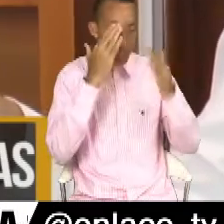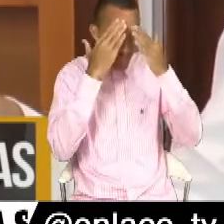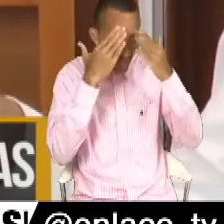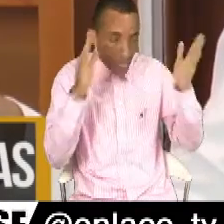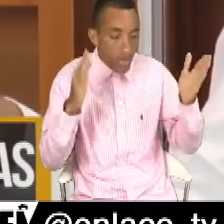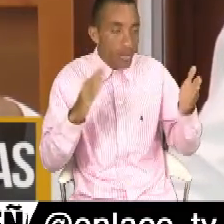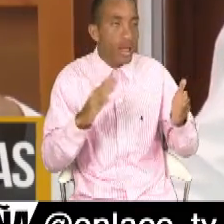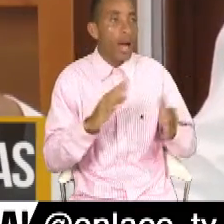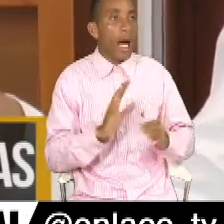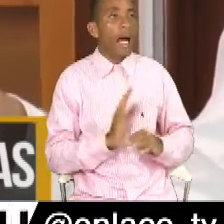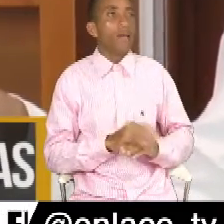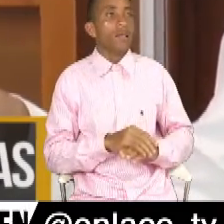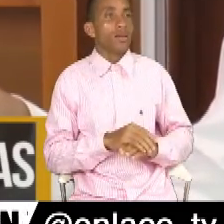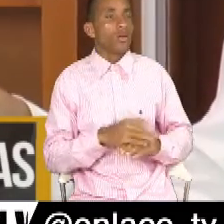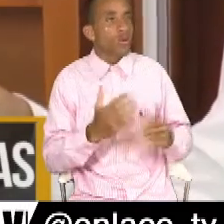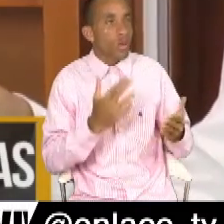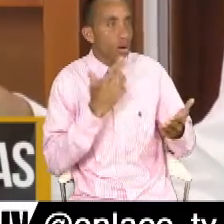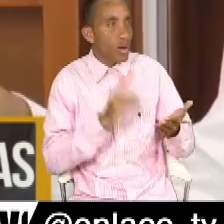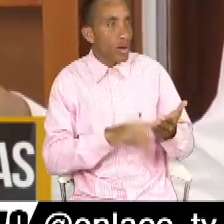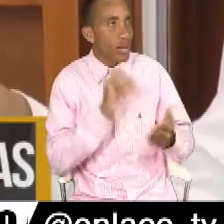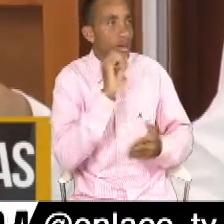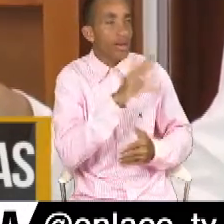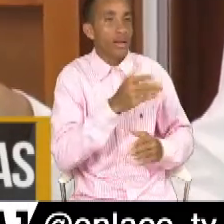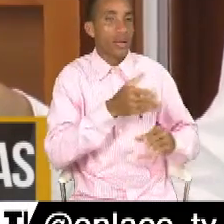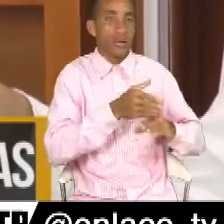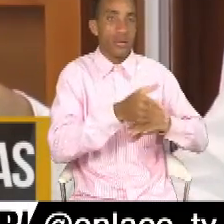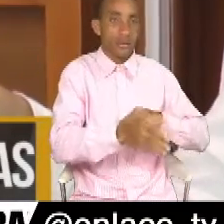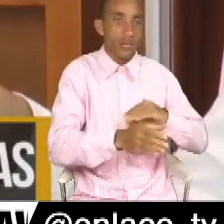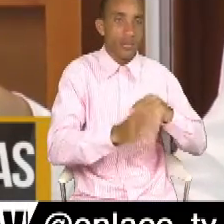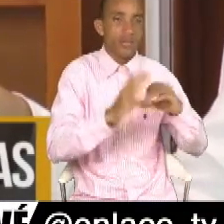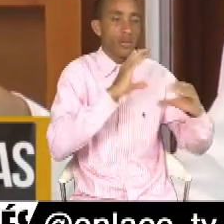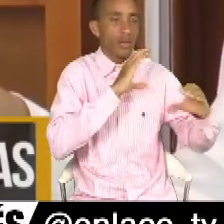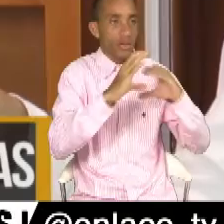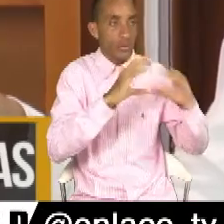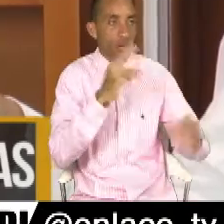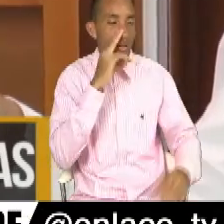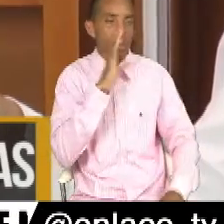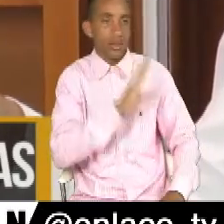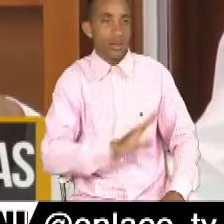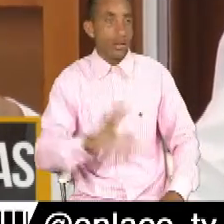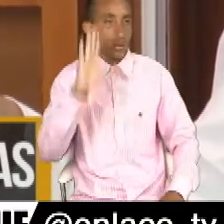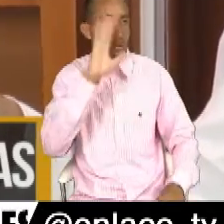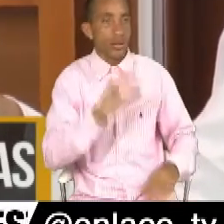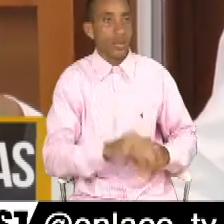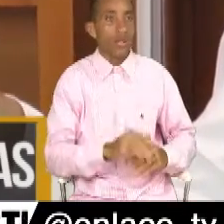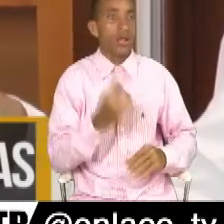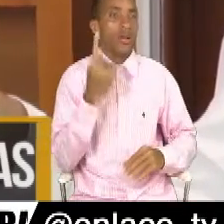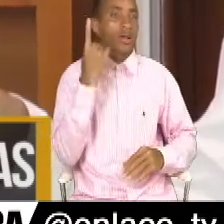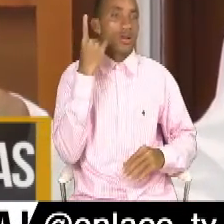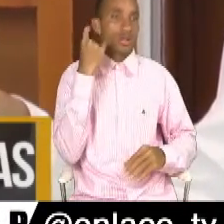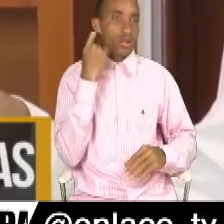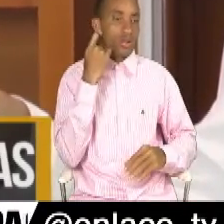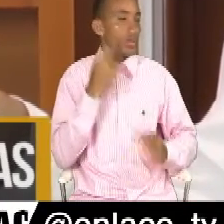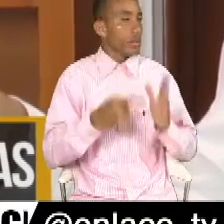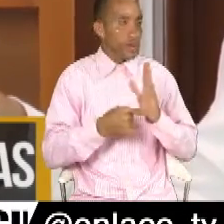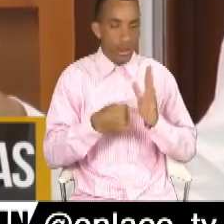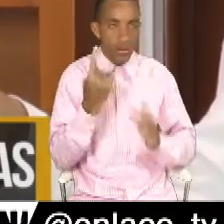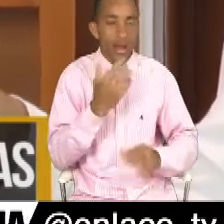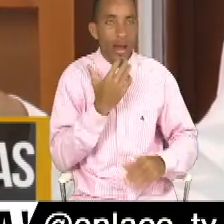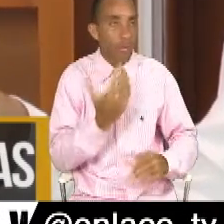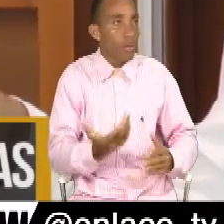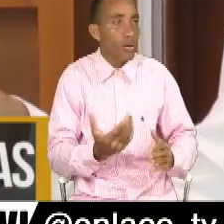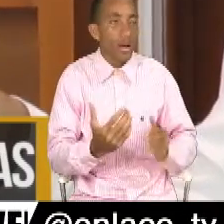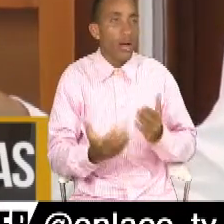comunicado de prensa y a través de los medios nacionales. Si no hubiéramos tomado una reacción ayer mismo, más inmediata al